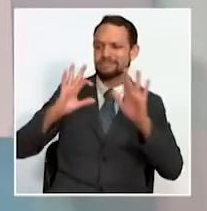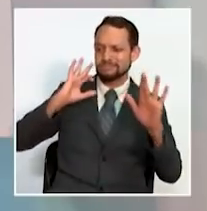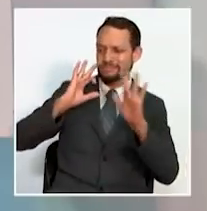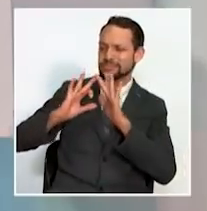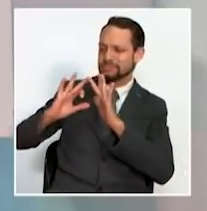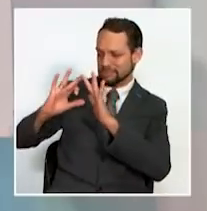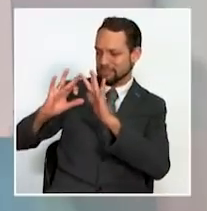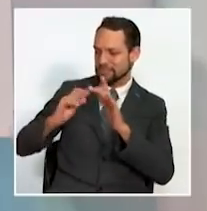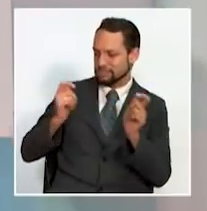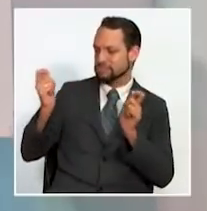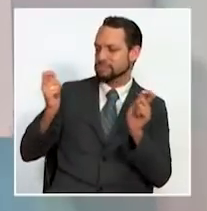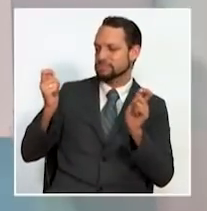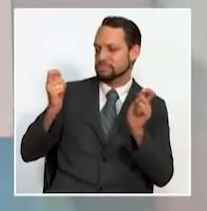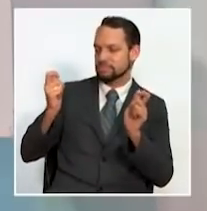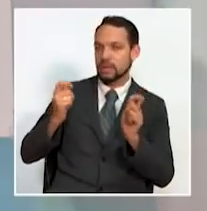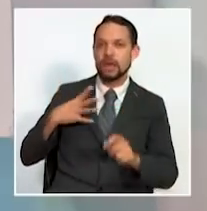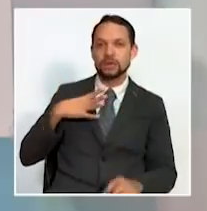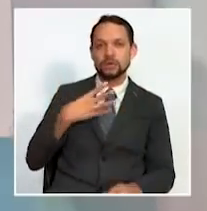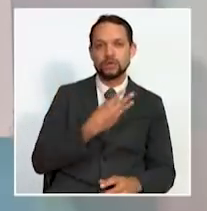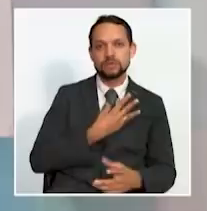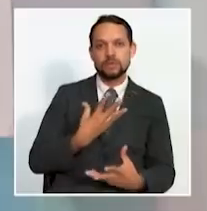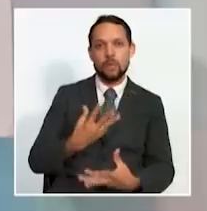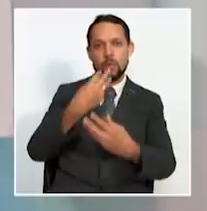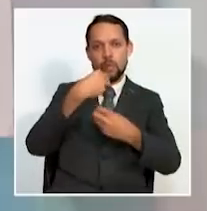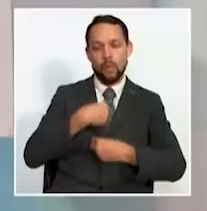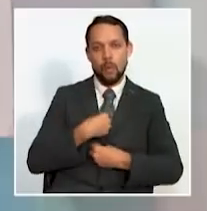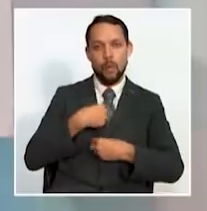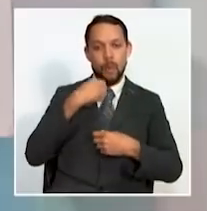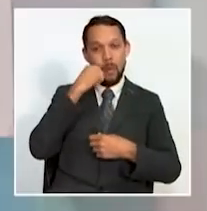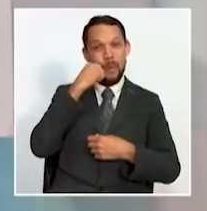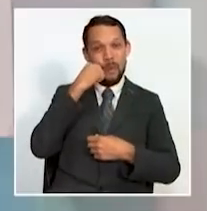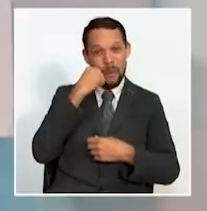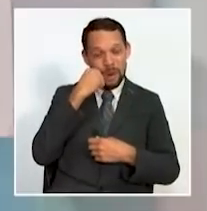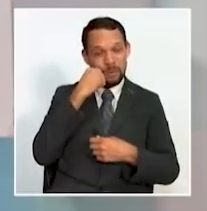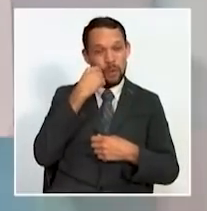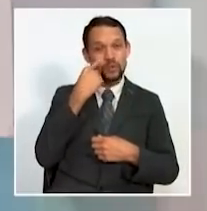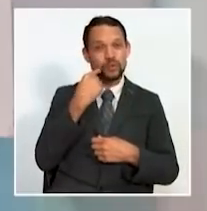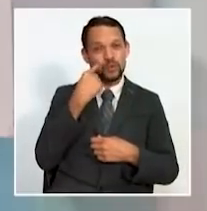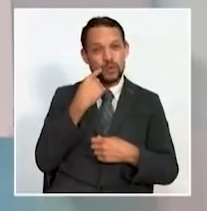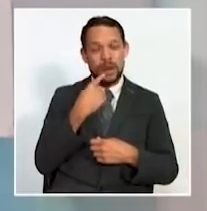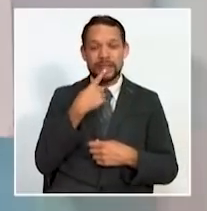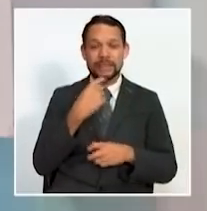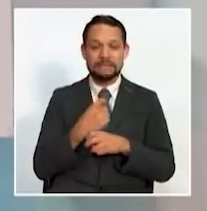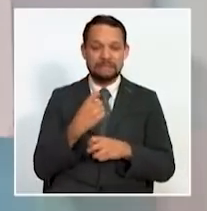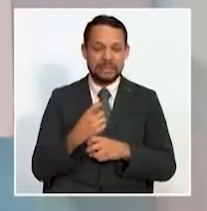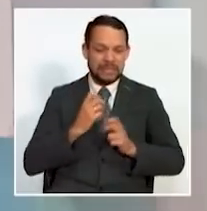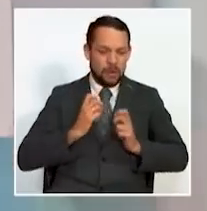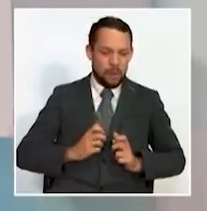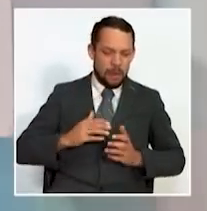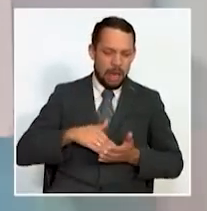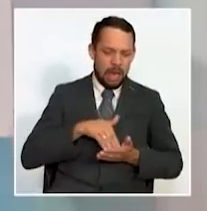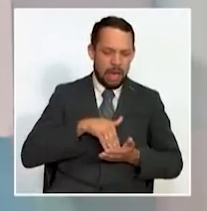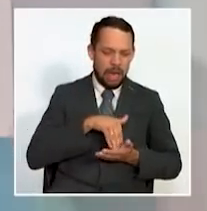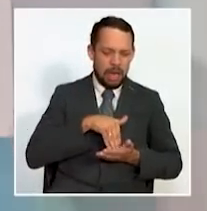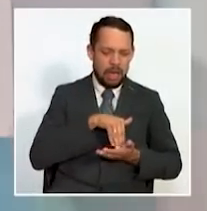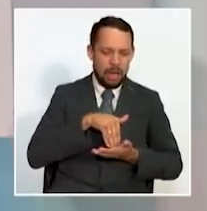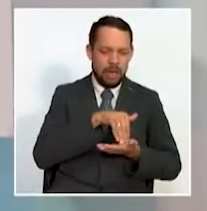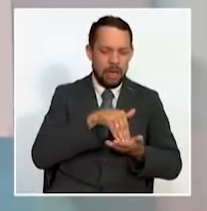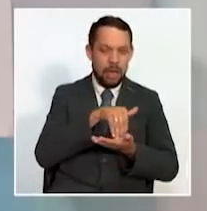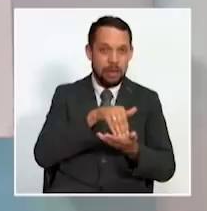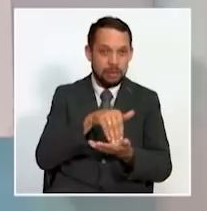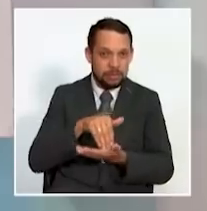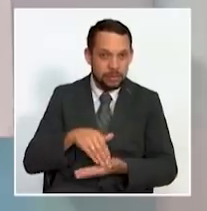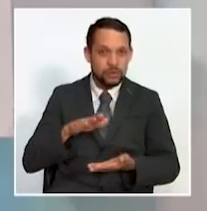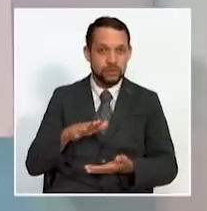para nosotros tenemos claro que el cuerpo llora lo que el alma oculta. Entonces, hacer todo ese programa de